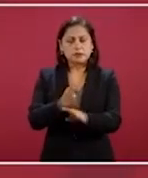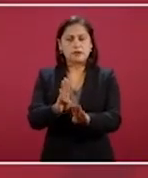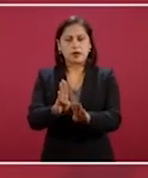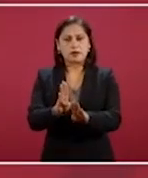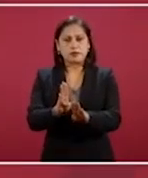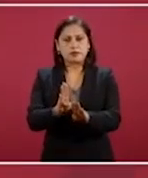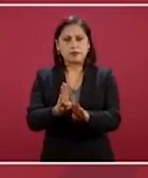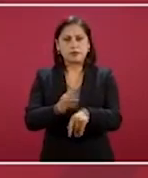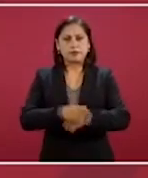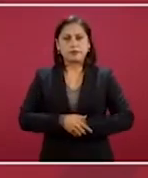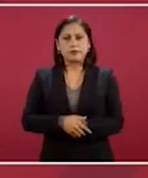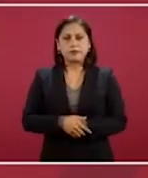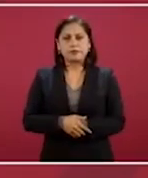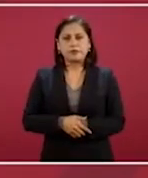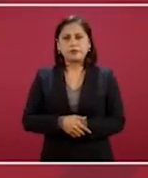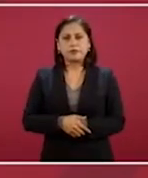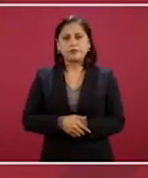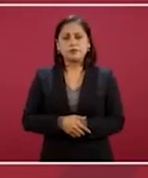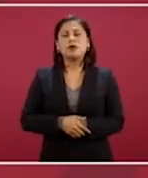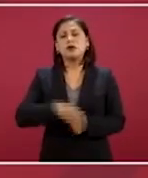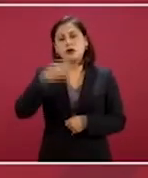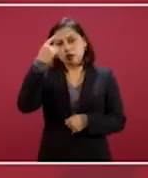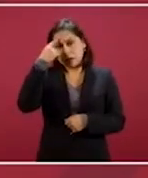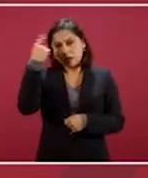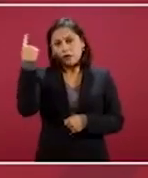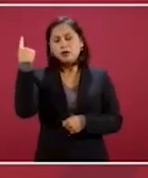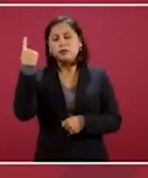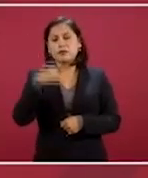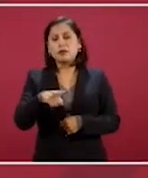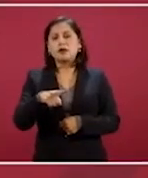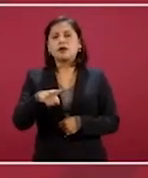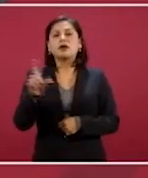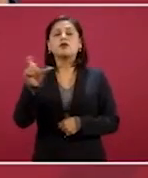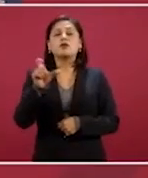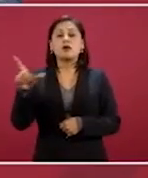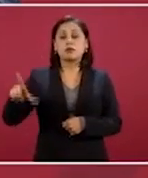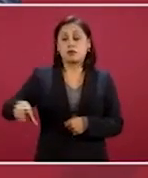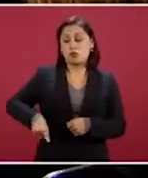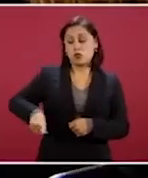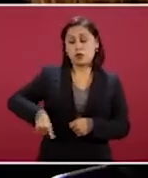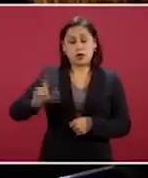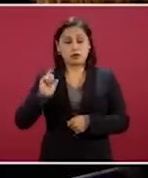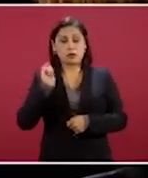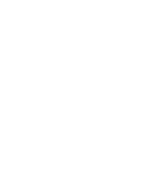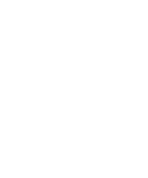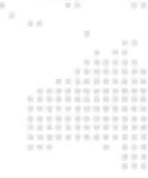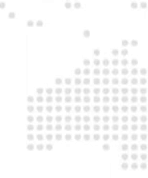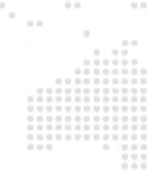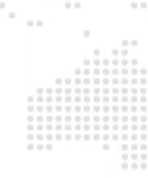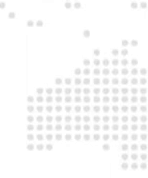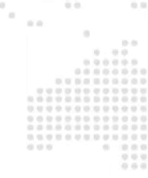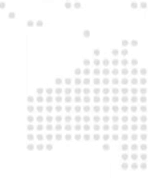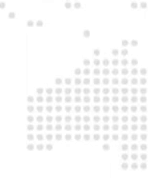para recibir recursos y eso es lo que vamos a garantizar